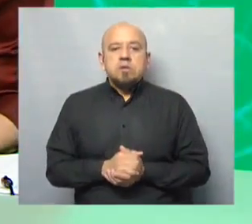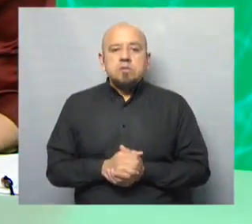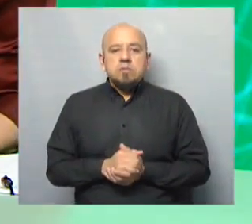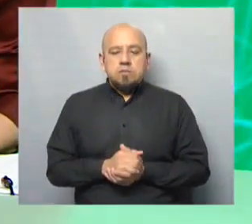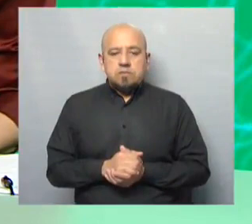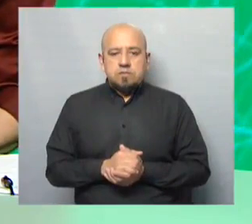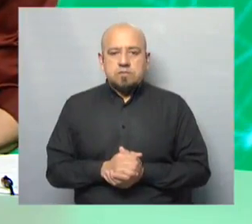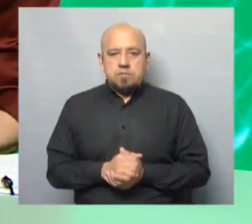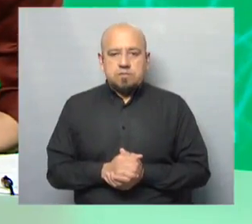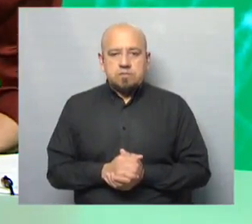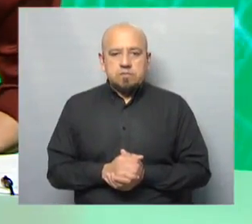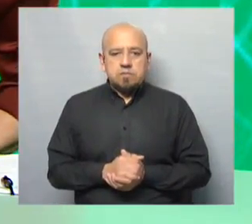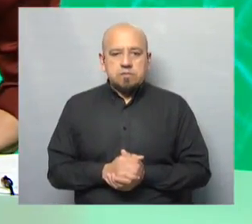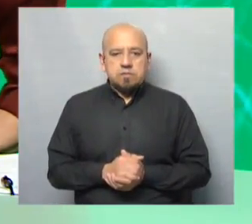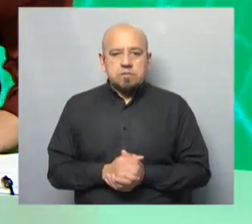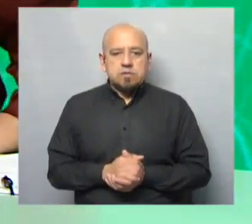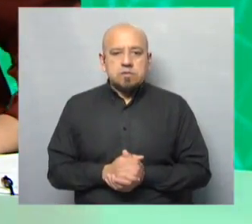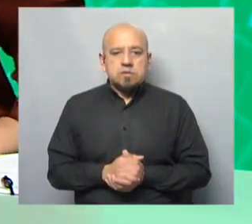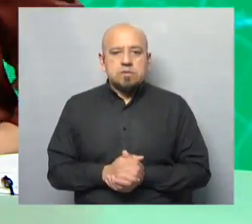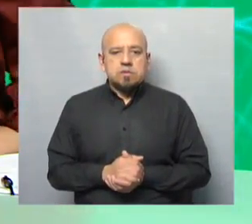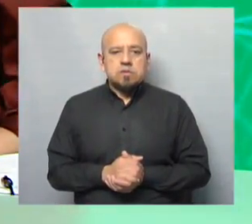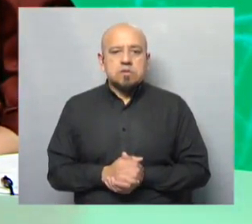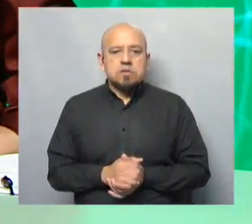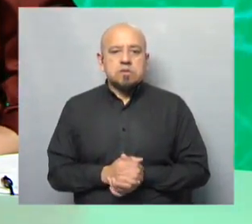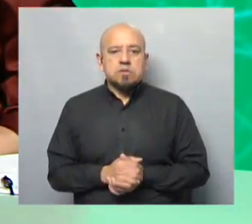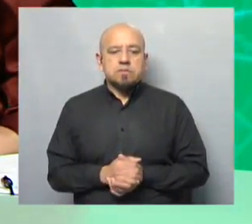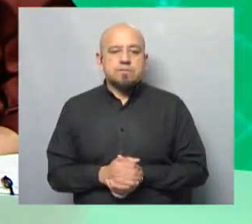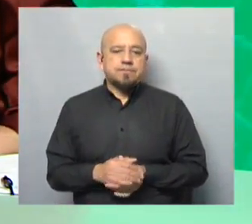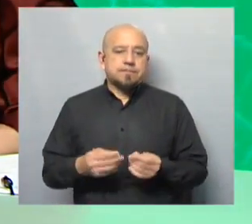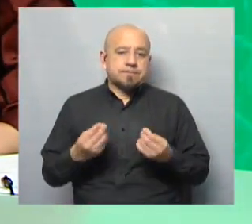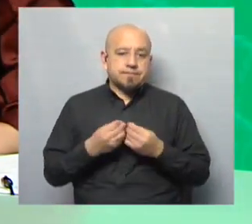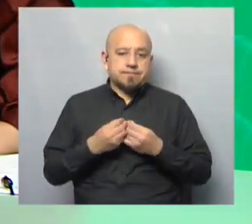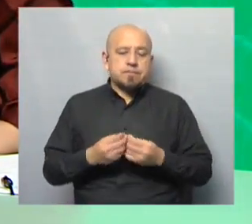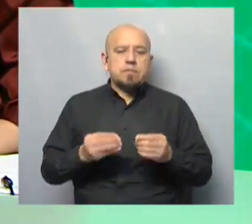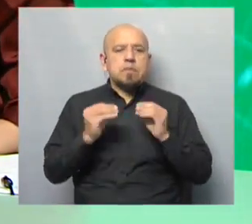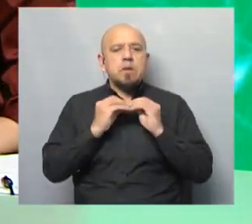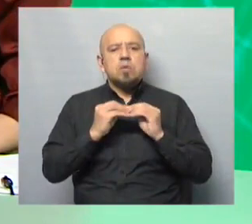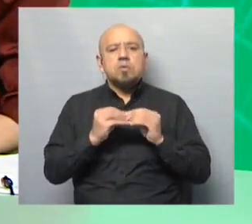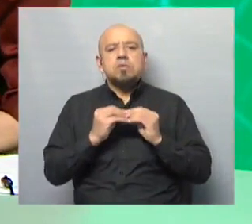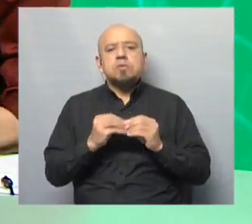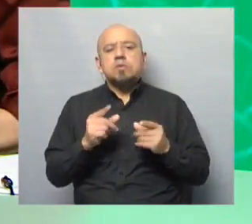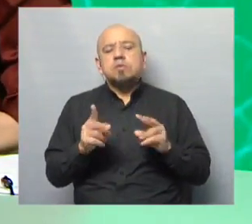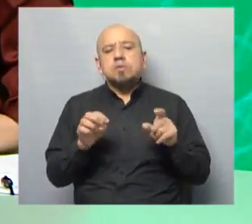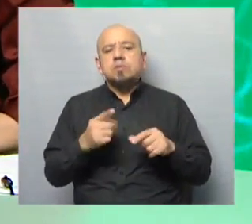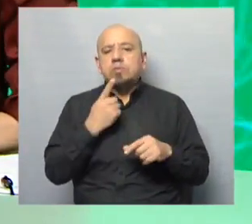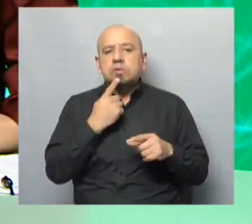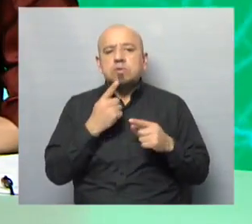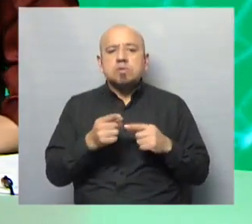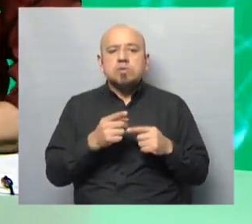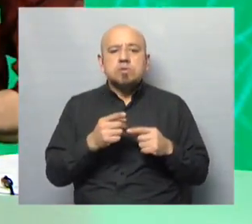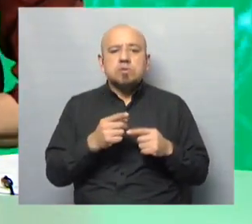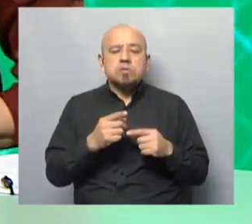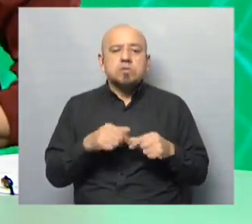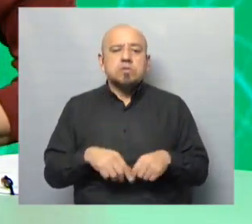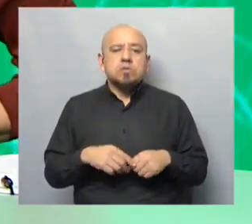buenos días o días de varios hechos políticos que ameritan la consulta de justamente un legislador